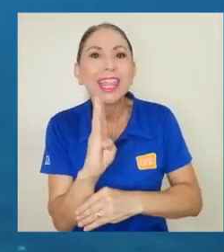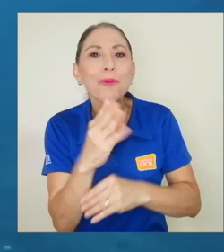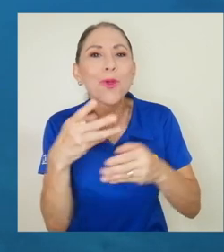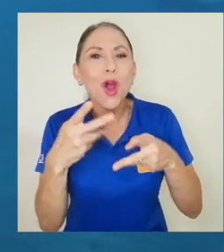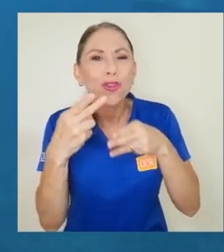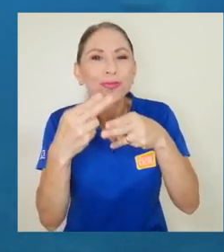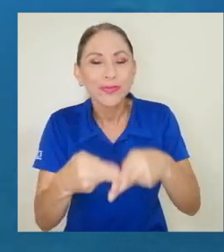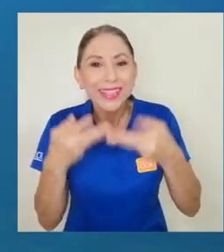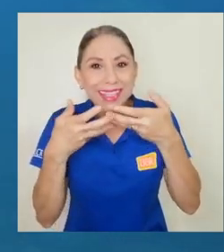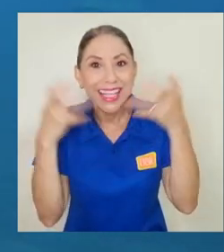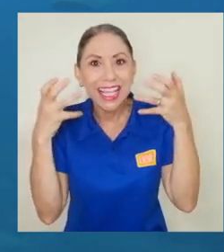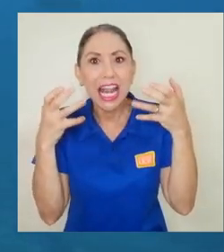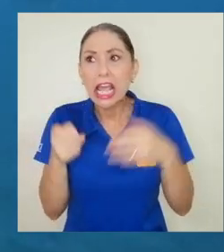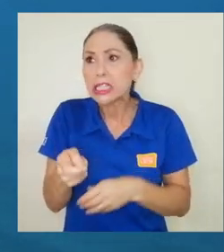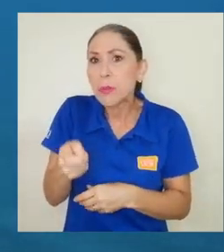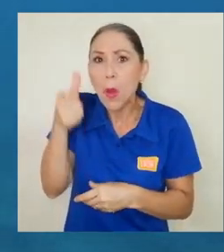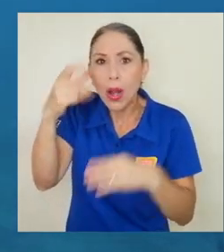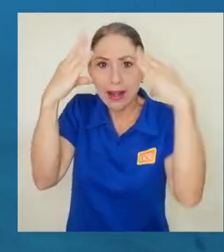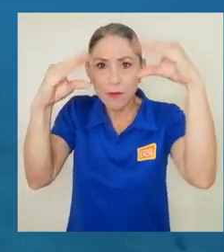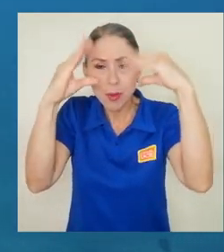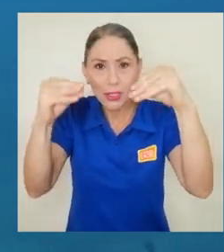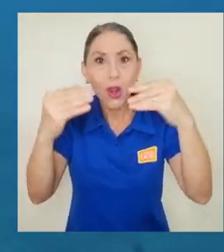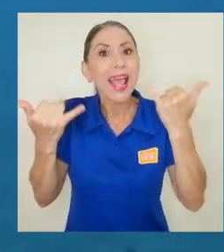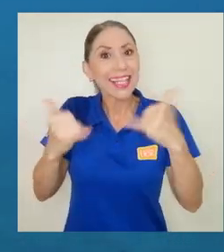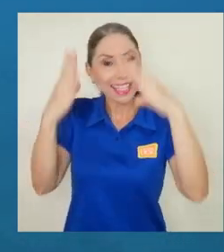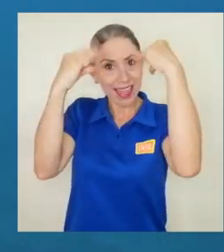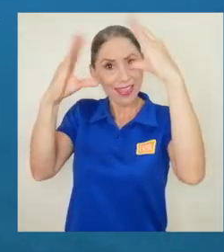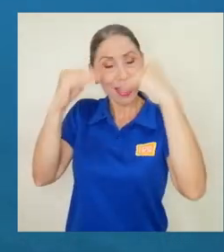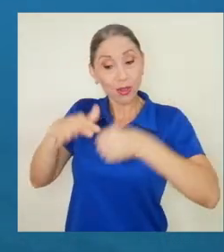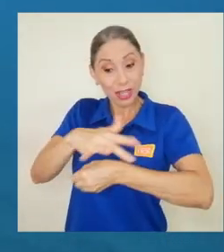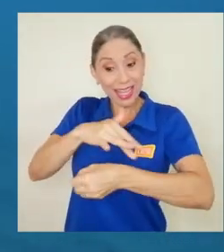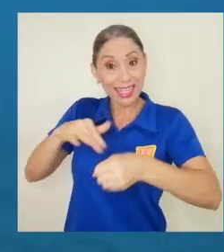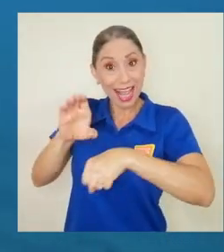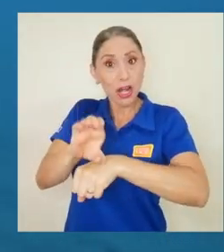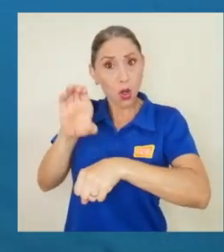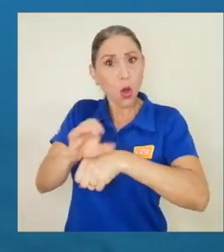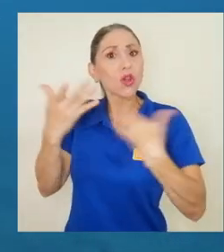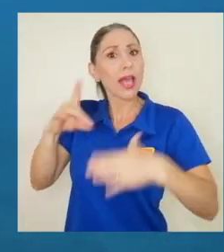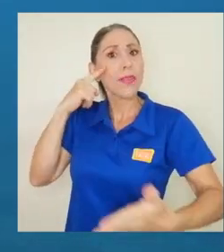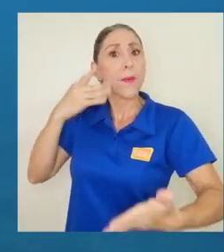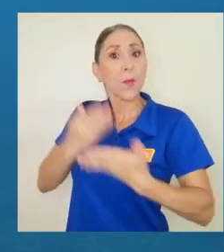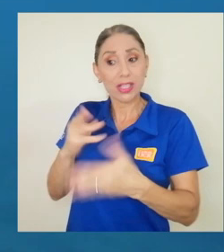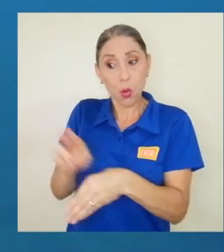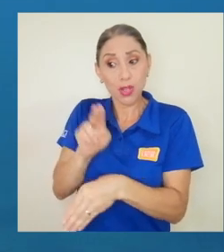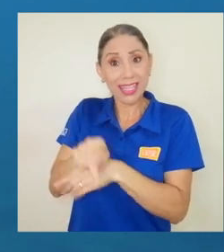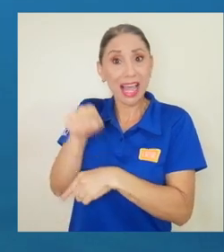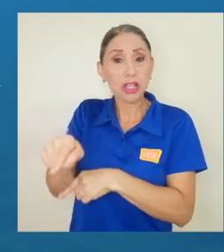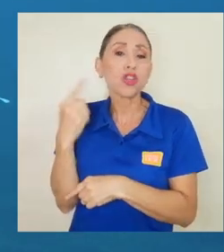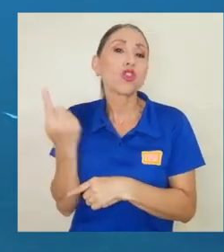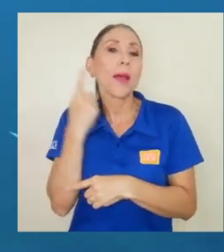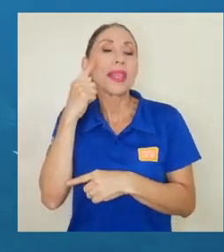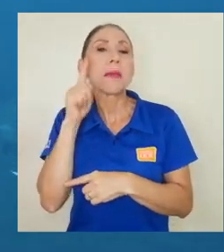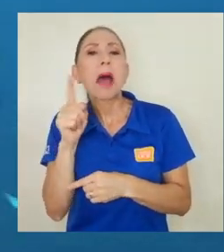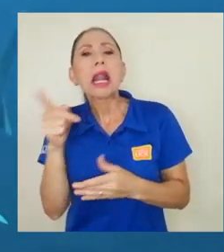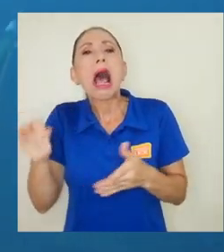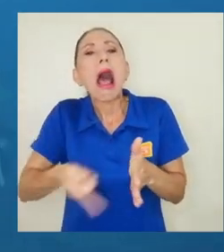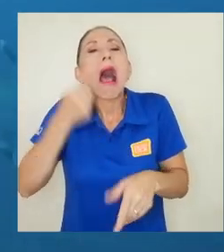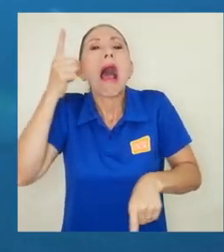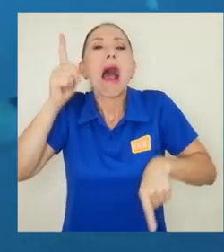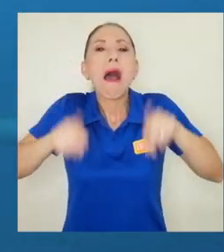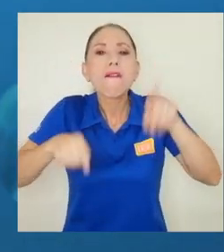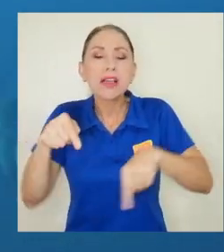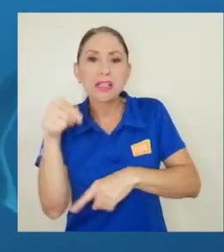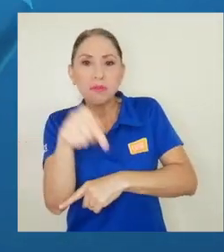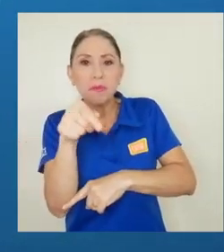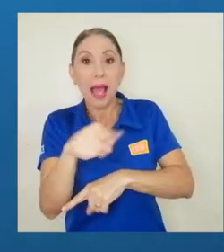escasa y los datos históricos muestran que la isla del coco había sido utilizada por esta especie únicamente como un área migratoria sin